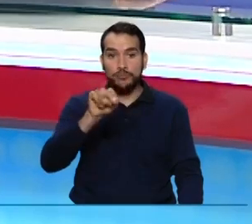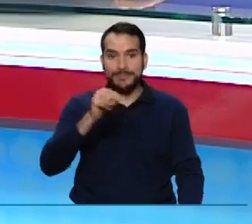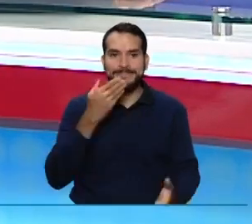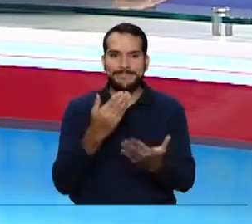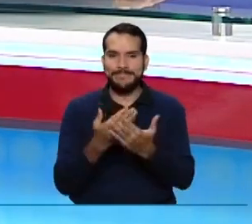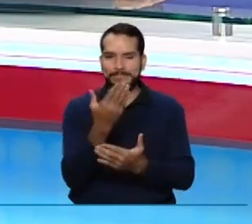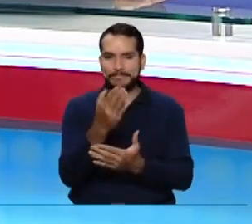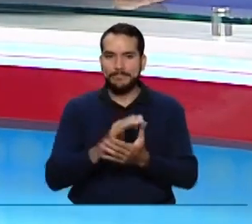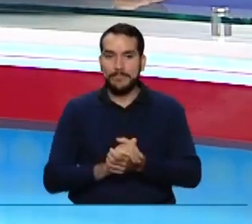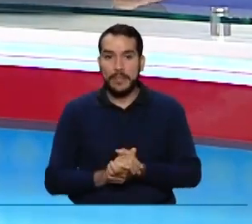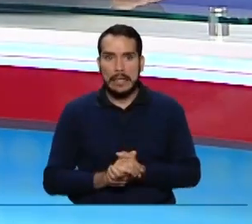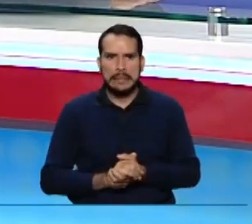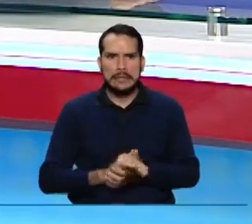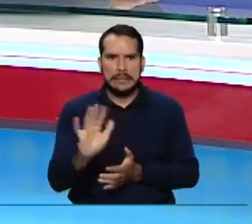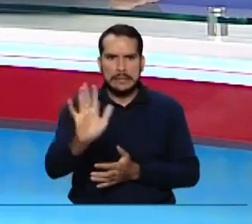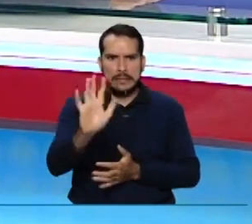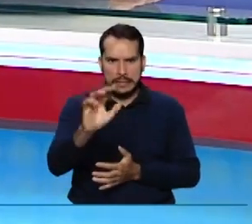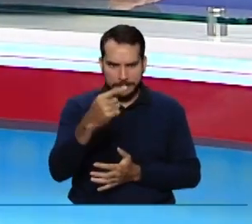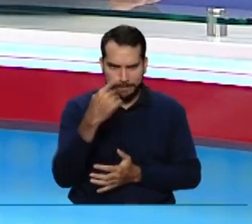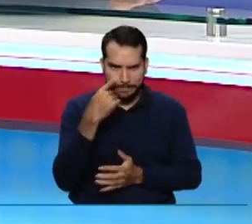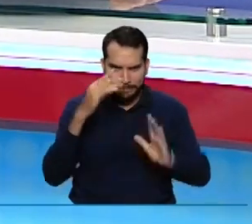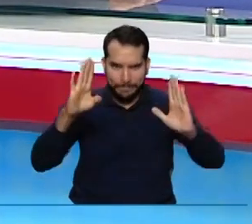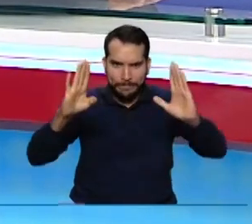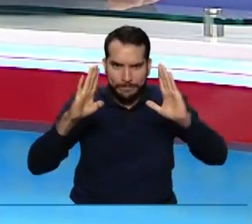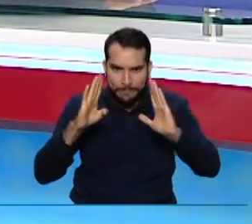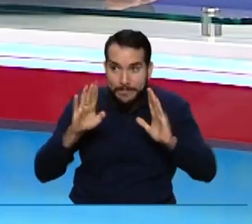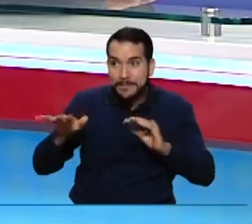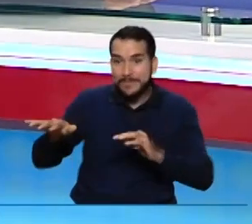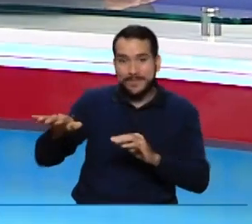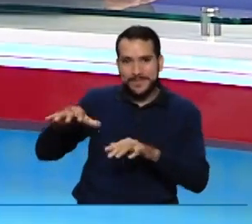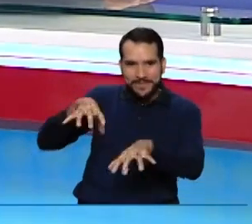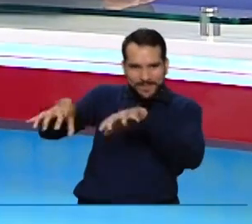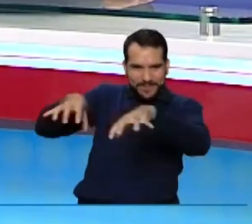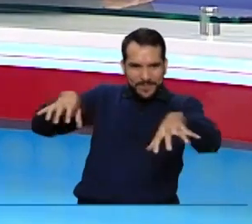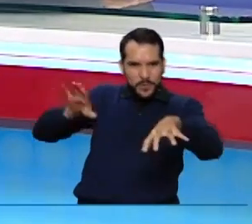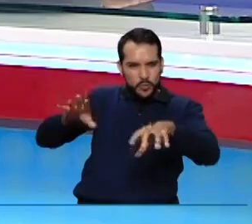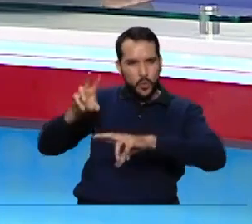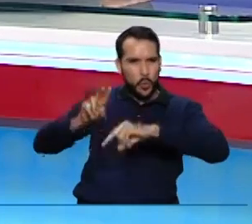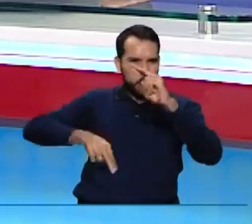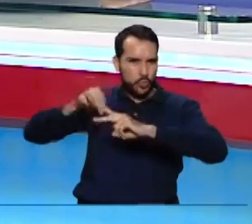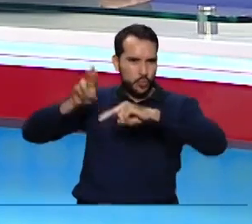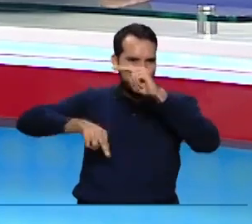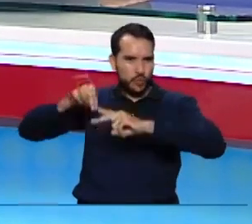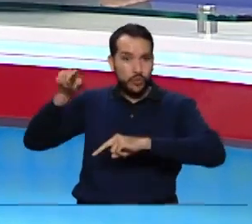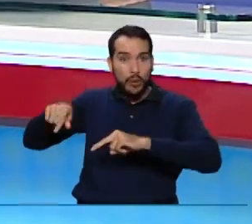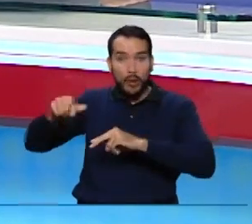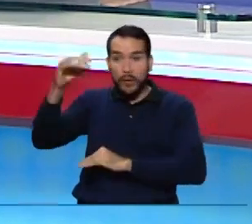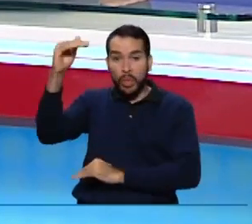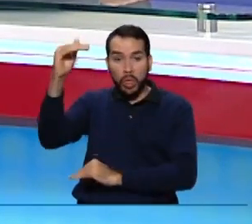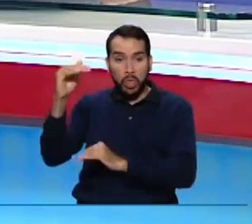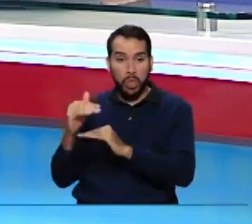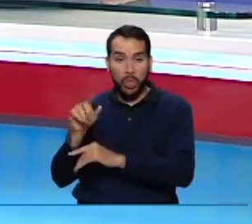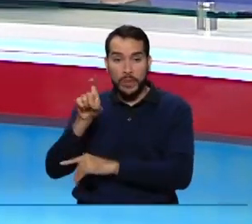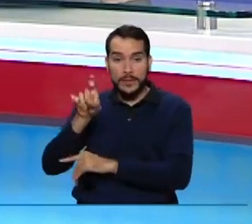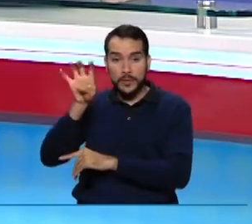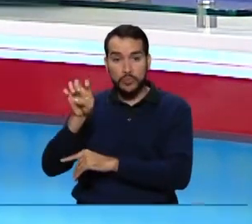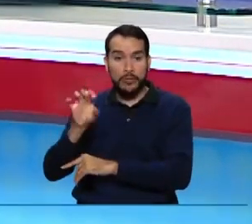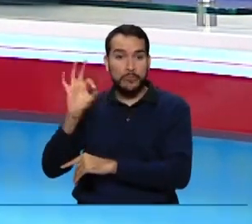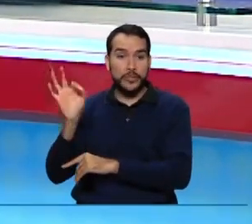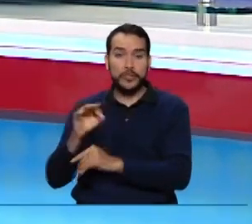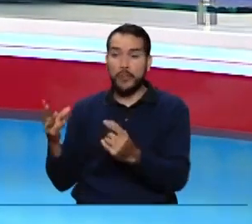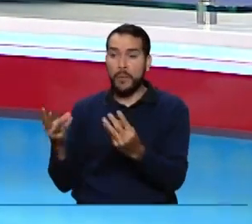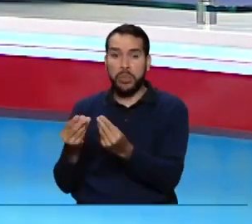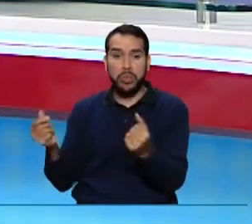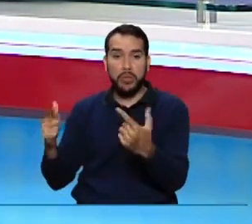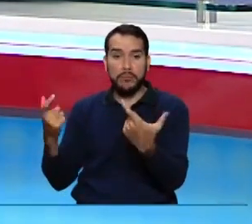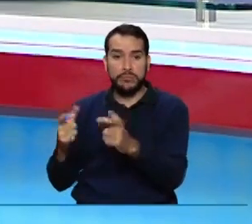Y oigan esto, el sector de la construcción en el Valle del Cauca, Cindy, disminuyó en un 69%. Y el desafío ahora que